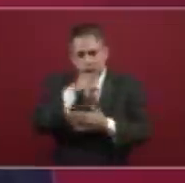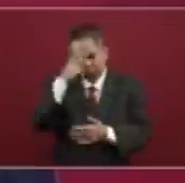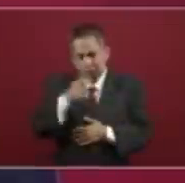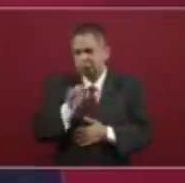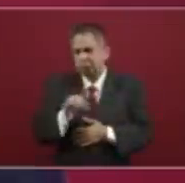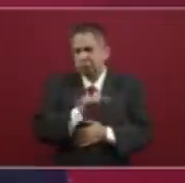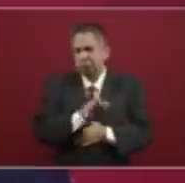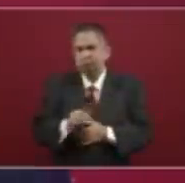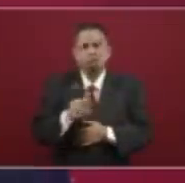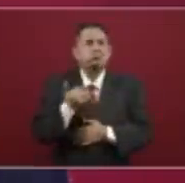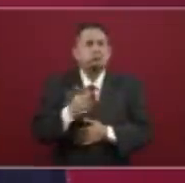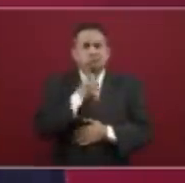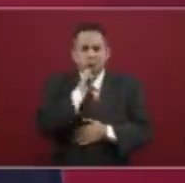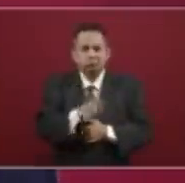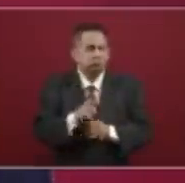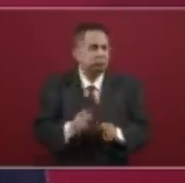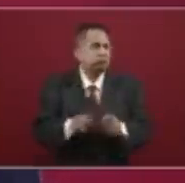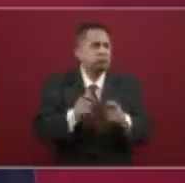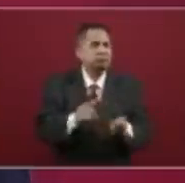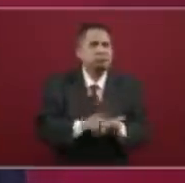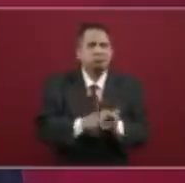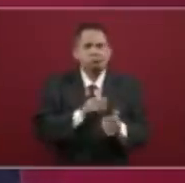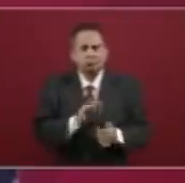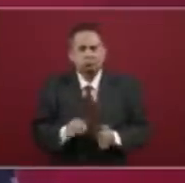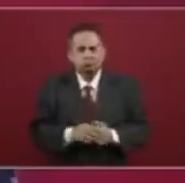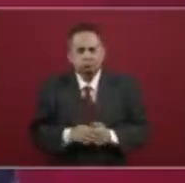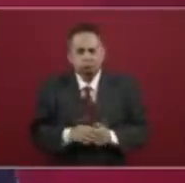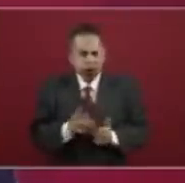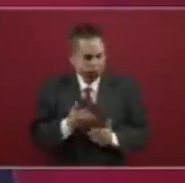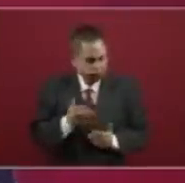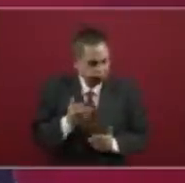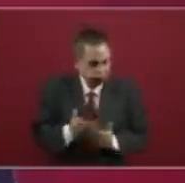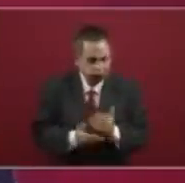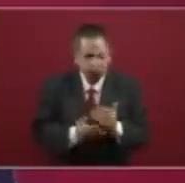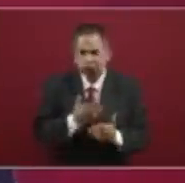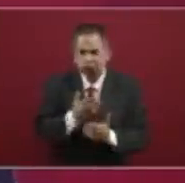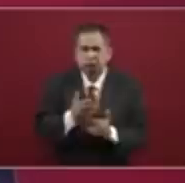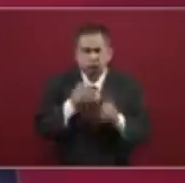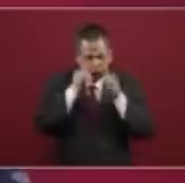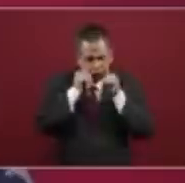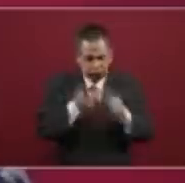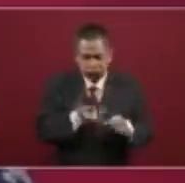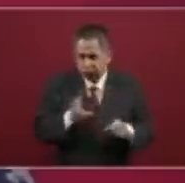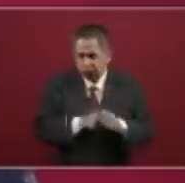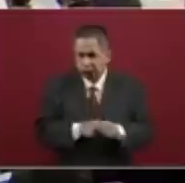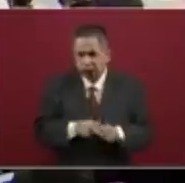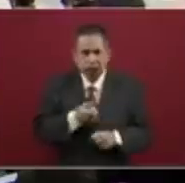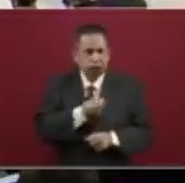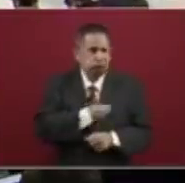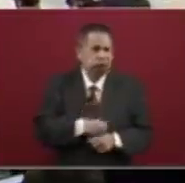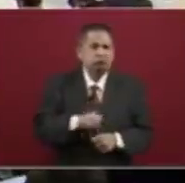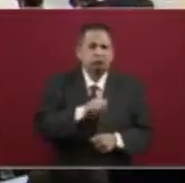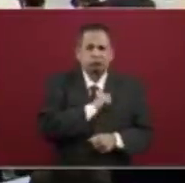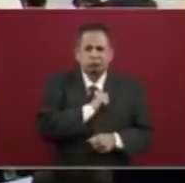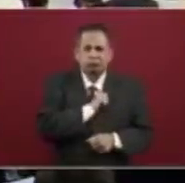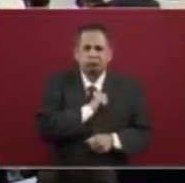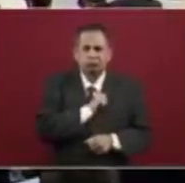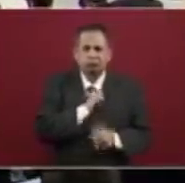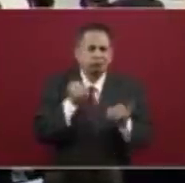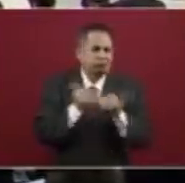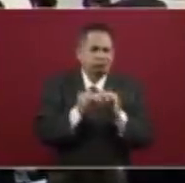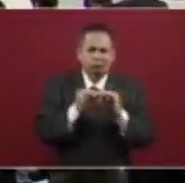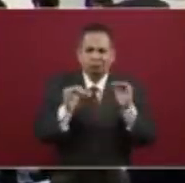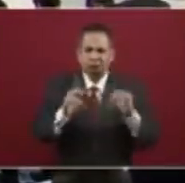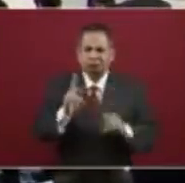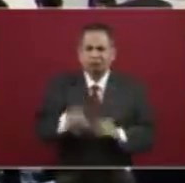y vamos a tener un servicio de salud igual que